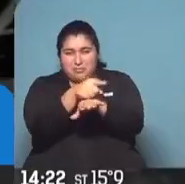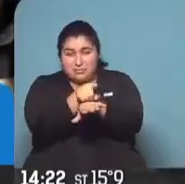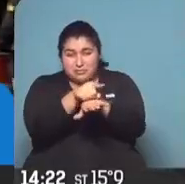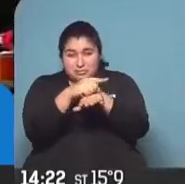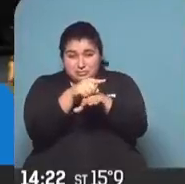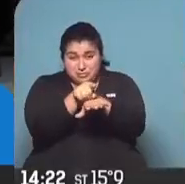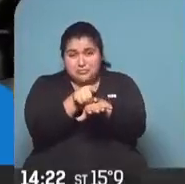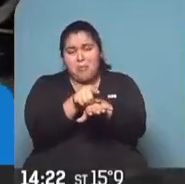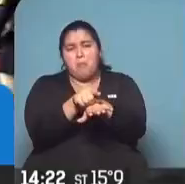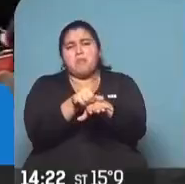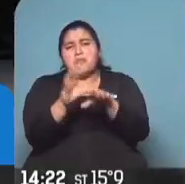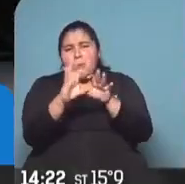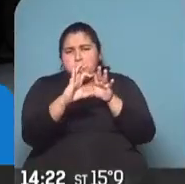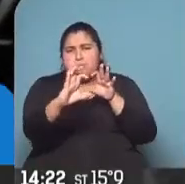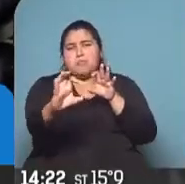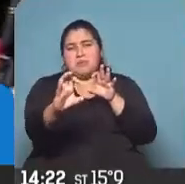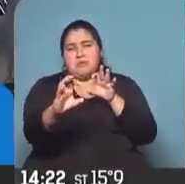siendo punto milímetro